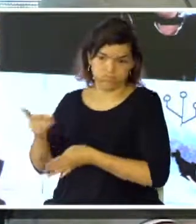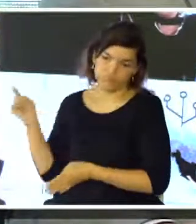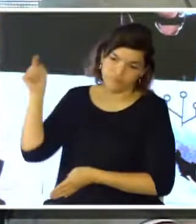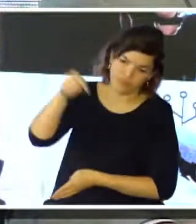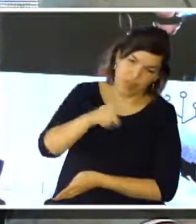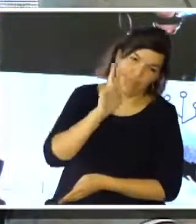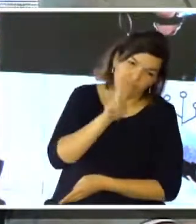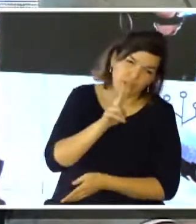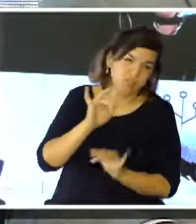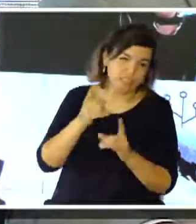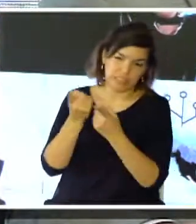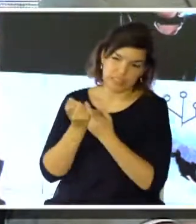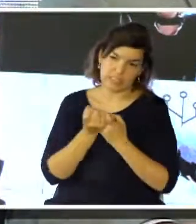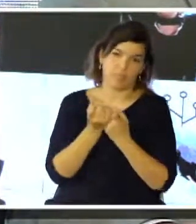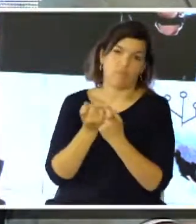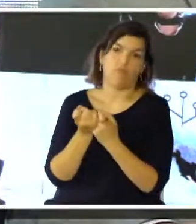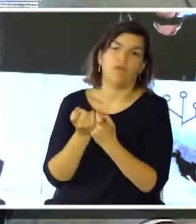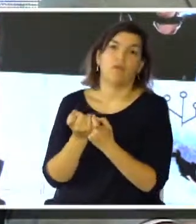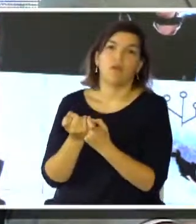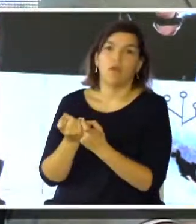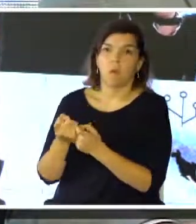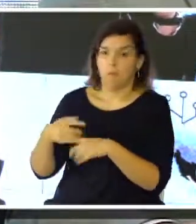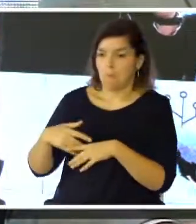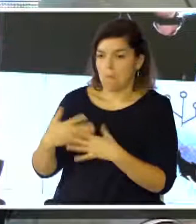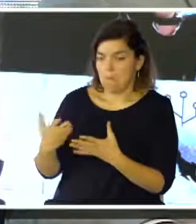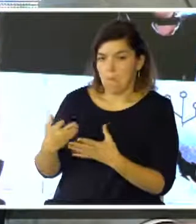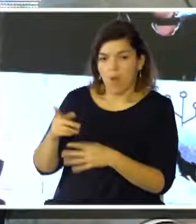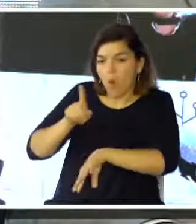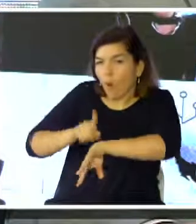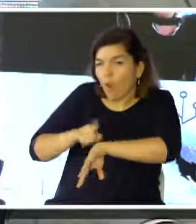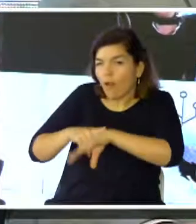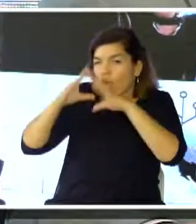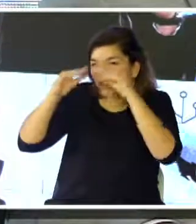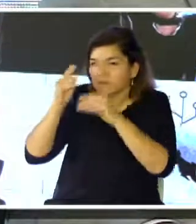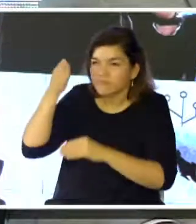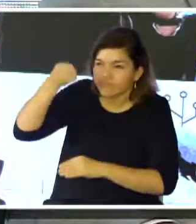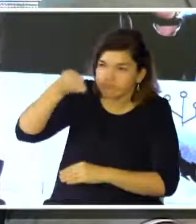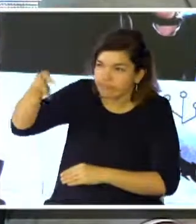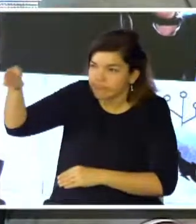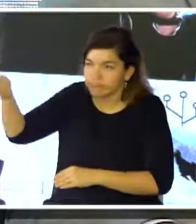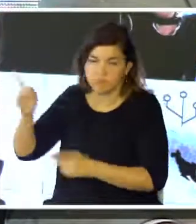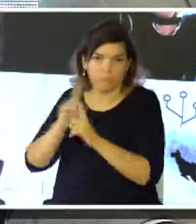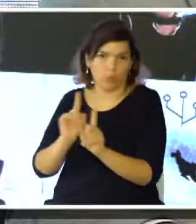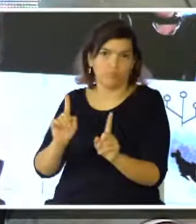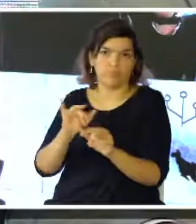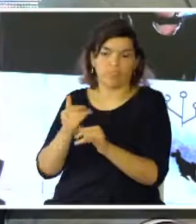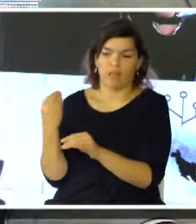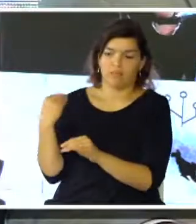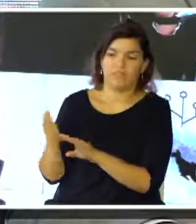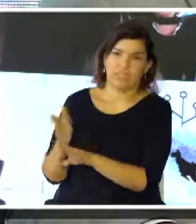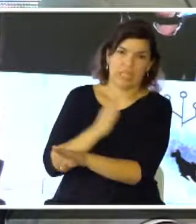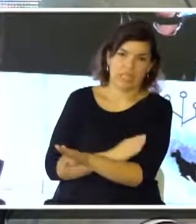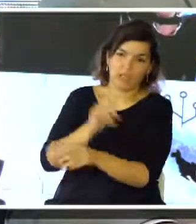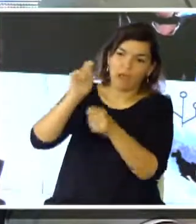entonces no necesitamos ni siquiera las horas de la noche para tener que no solo para ir y